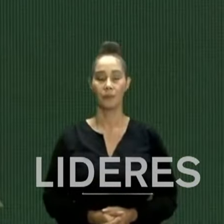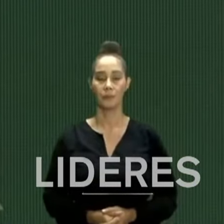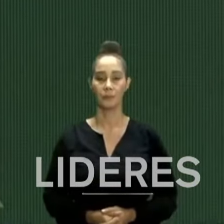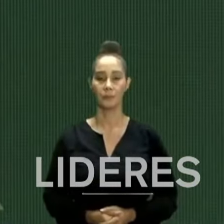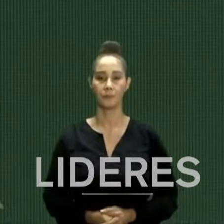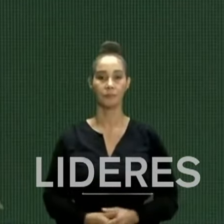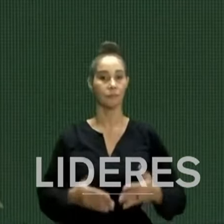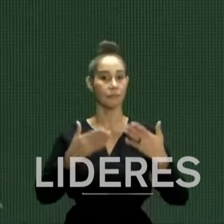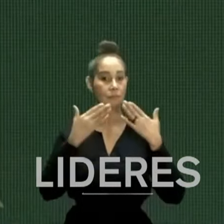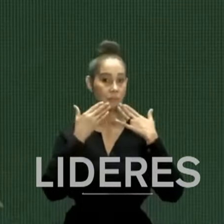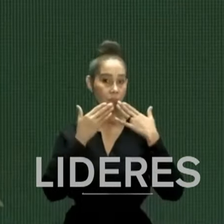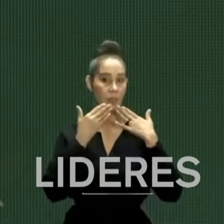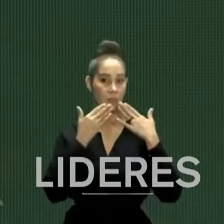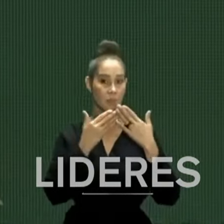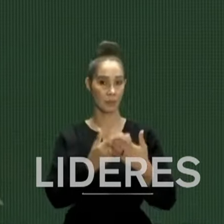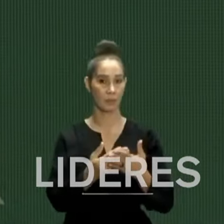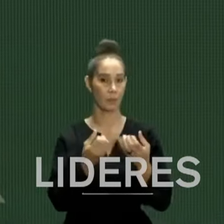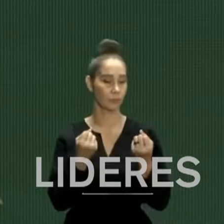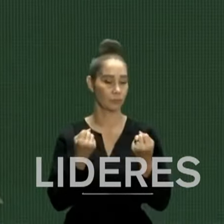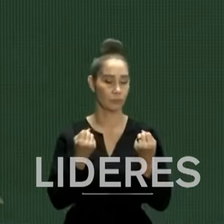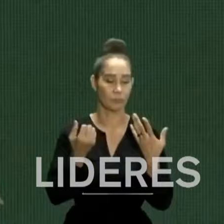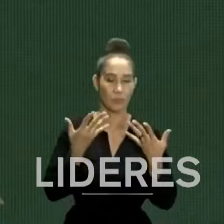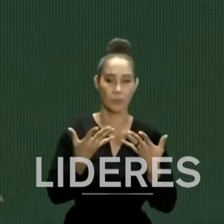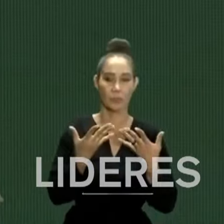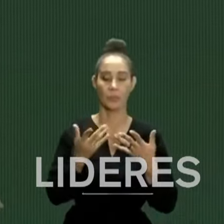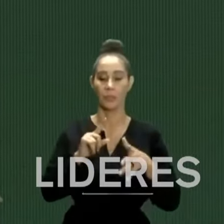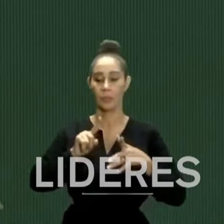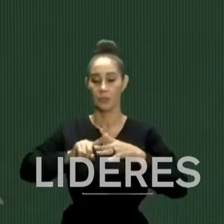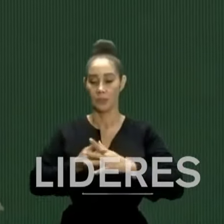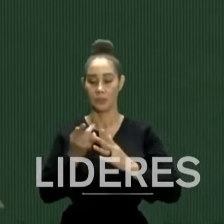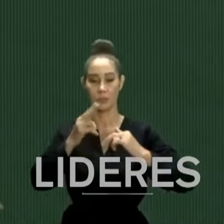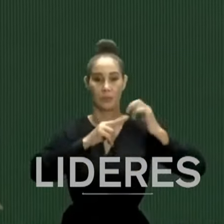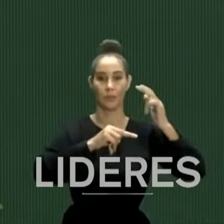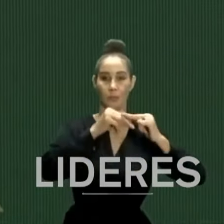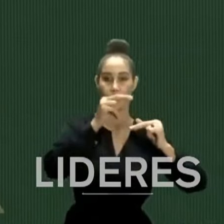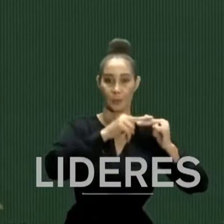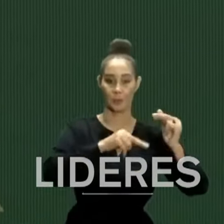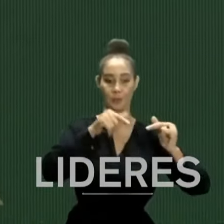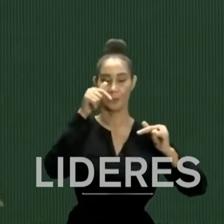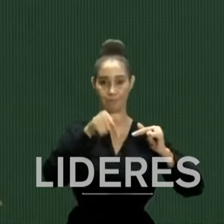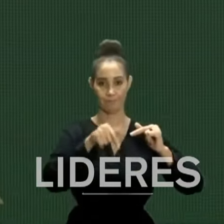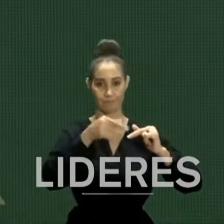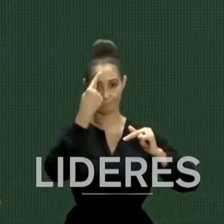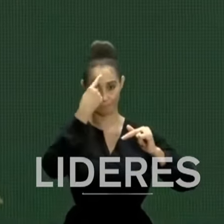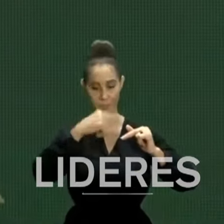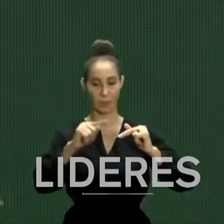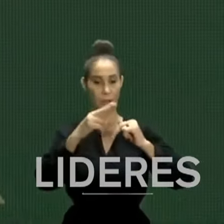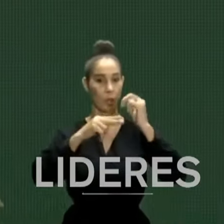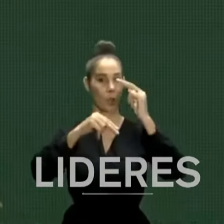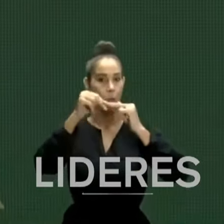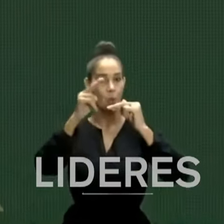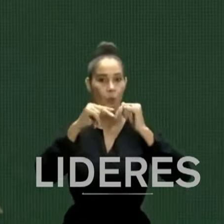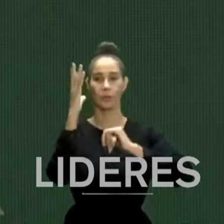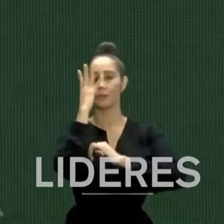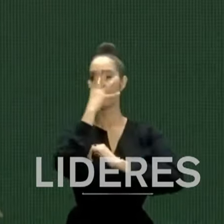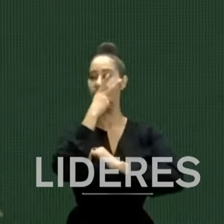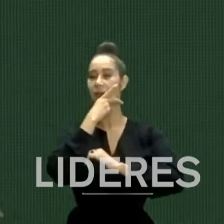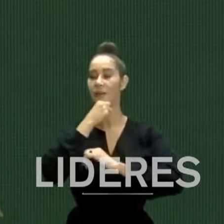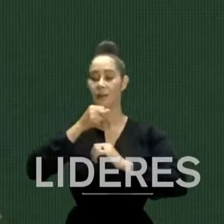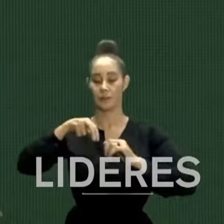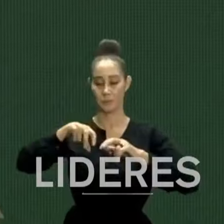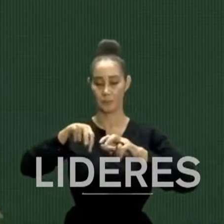Agradecemos enormemente a que cuando iniciamos esta construcción, para construir el hermoso